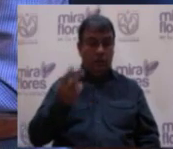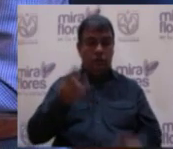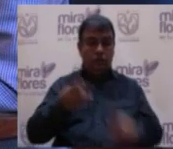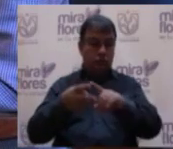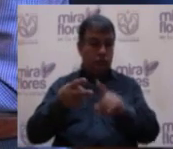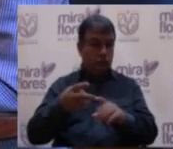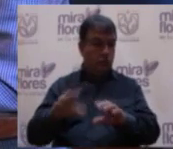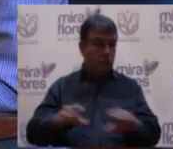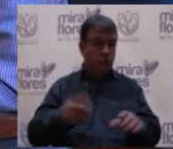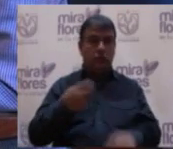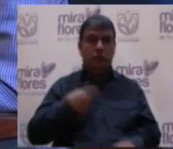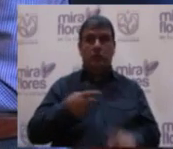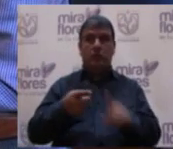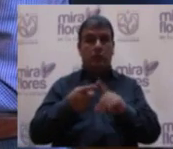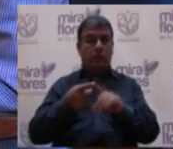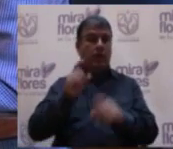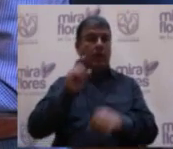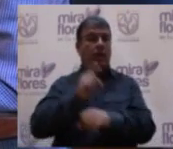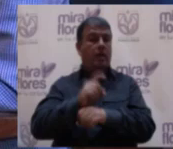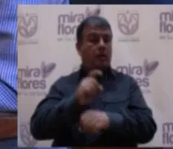cosas. Una, hay que educar,